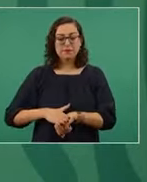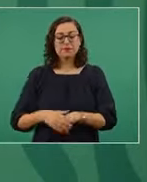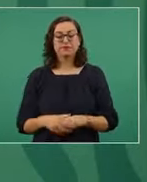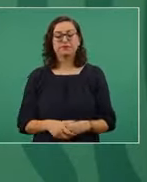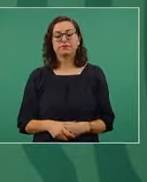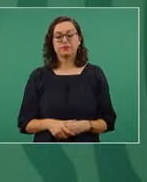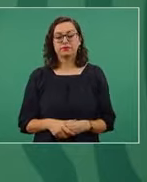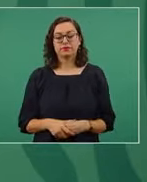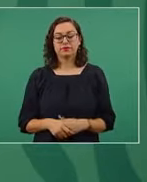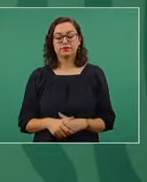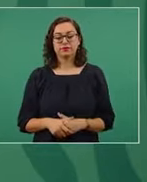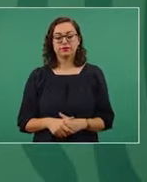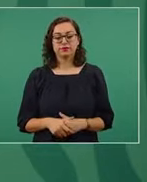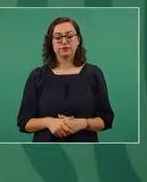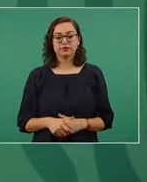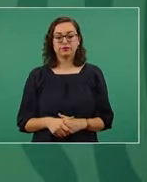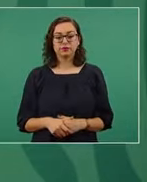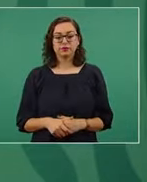Lo que